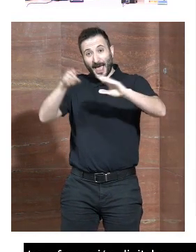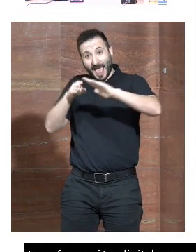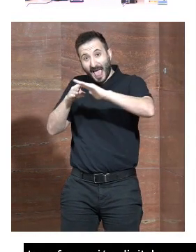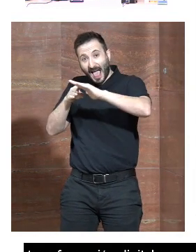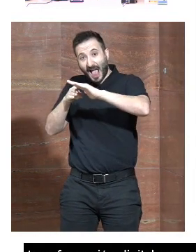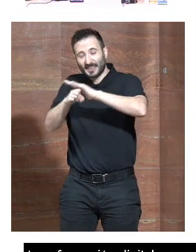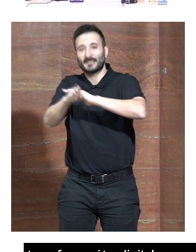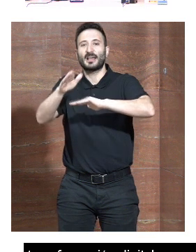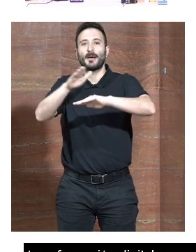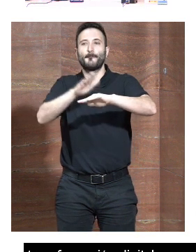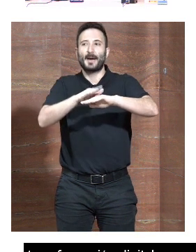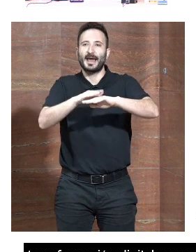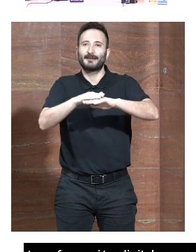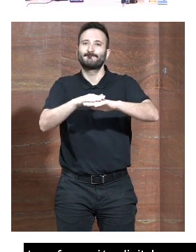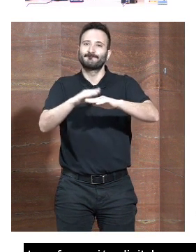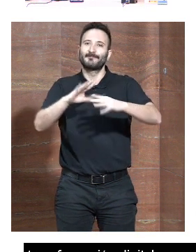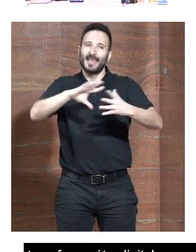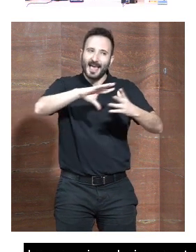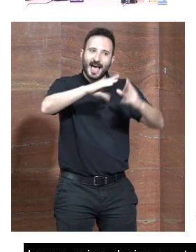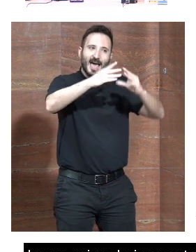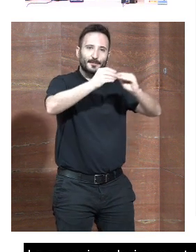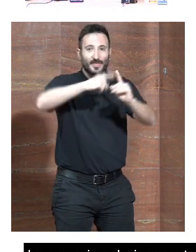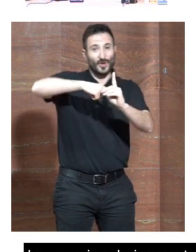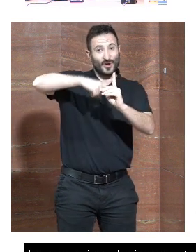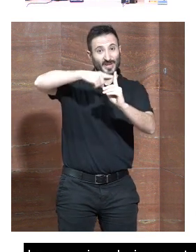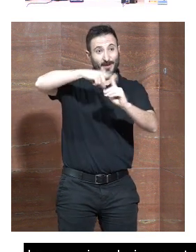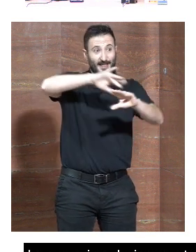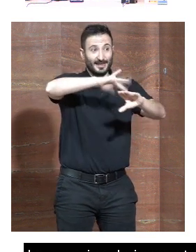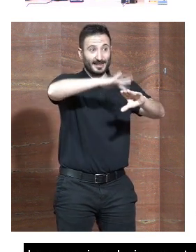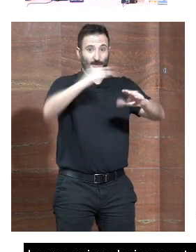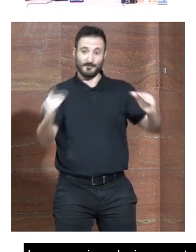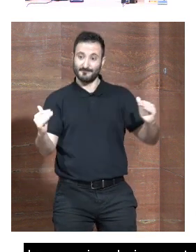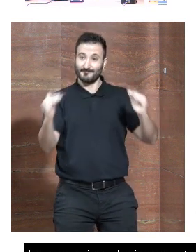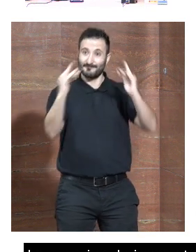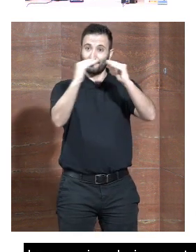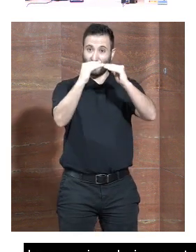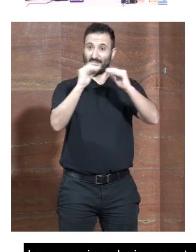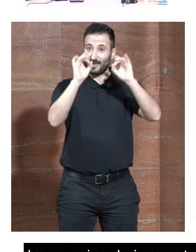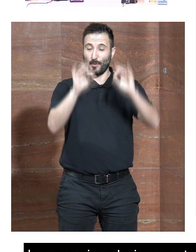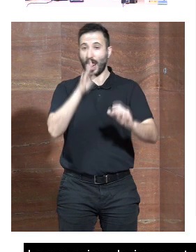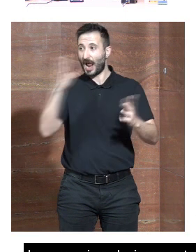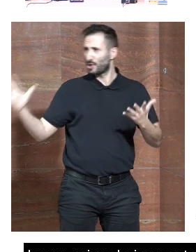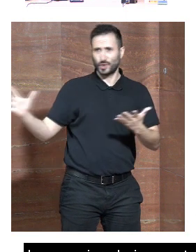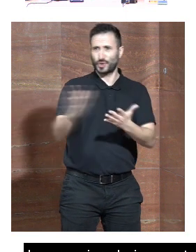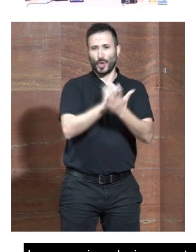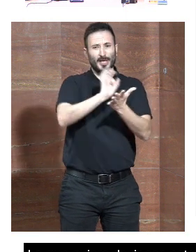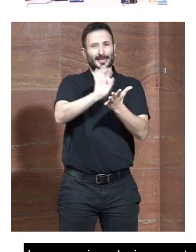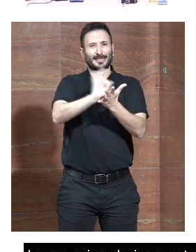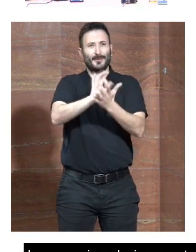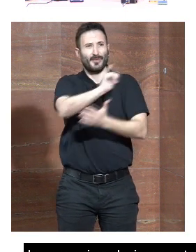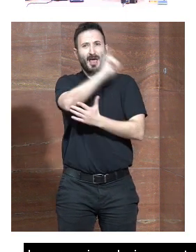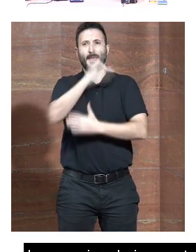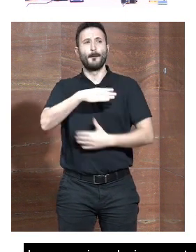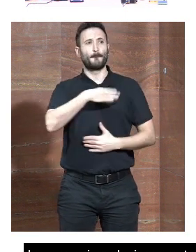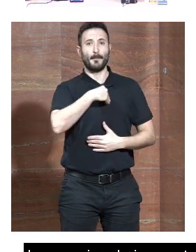accesibilidad para emparejarse o para mantenerse al mismo nivel que toda esa digitalización, porque todo es digital ahora mismo, o sea, todos los servicios que estaban